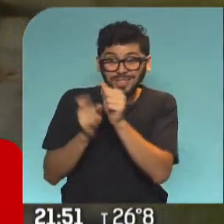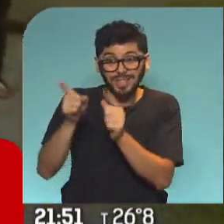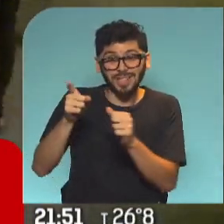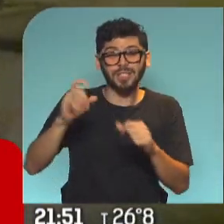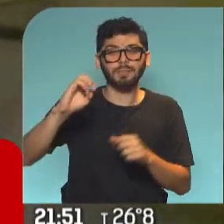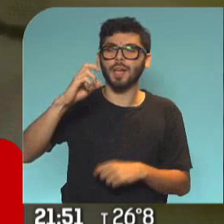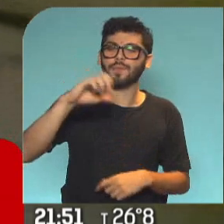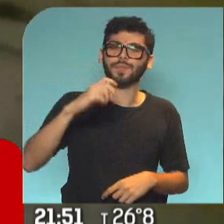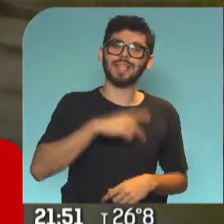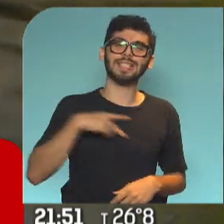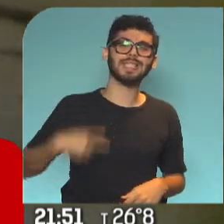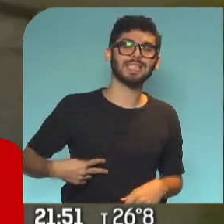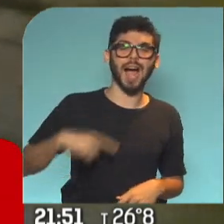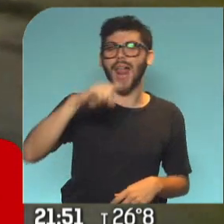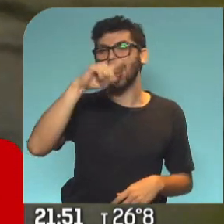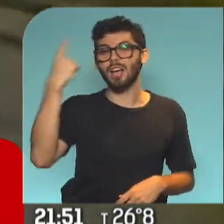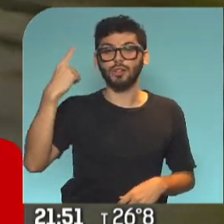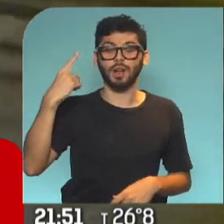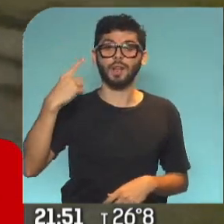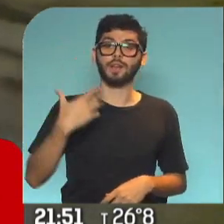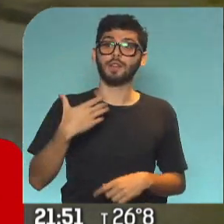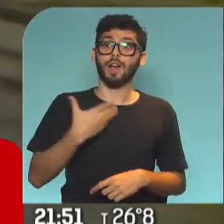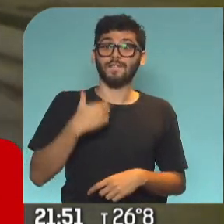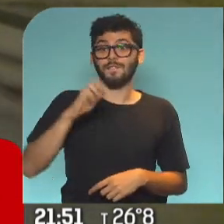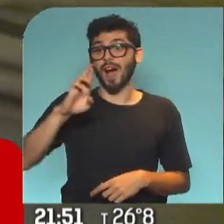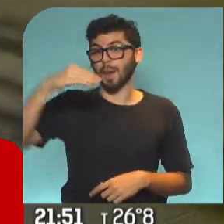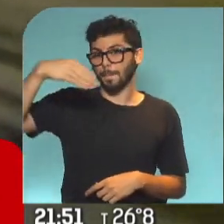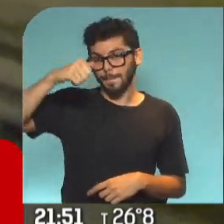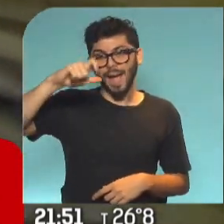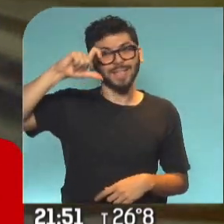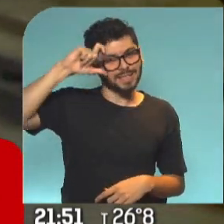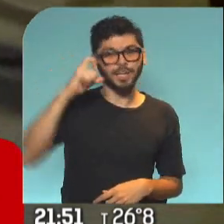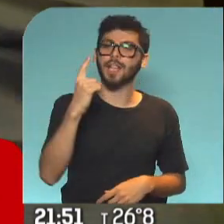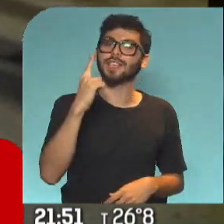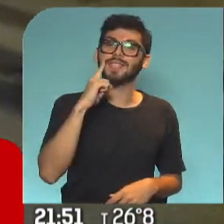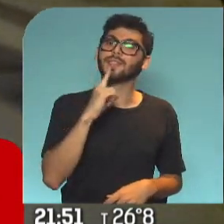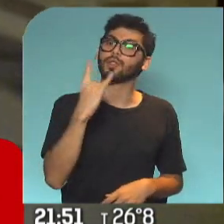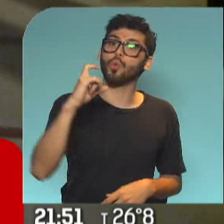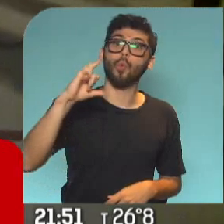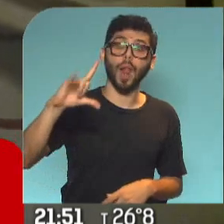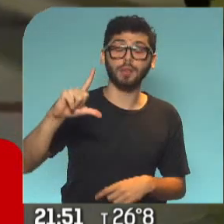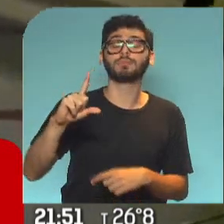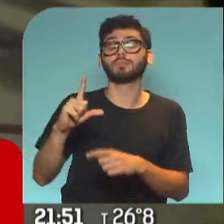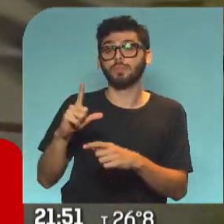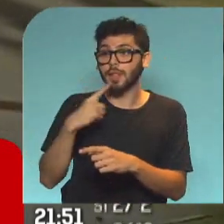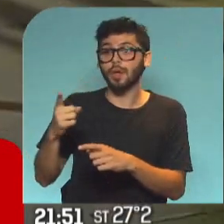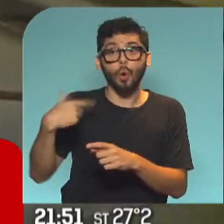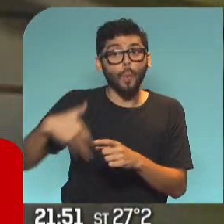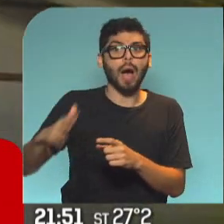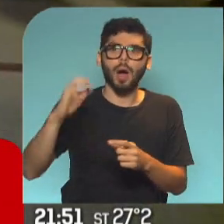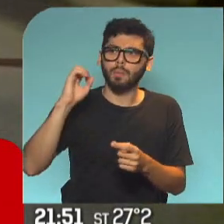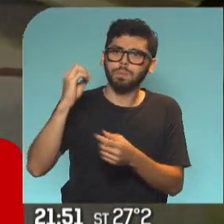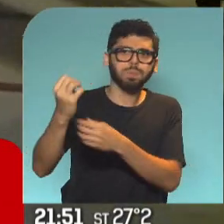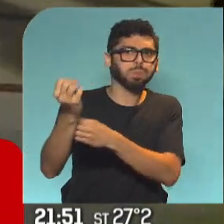China National Pharmaceutical Group, ya avisó que a partir de marzo va a estar listo para suministrar periódicamente cantidades